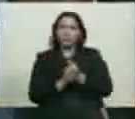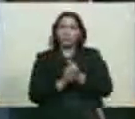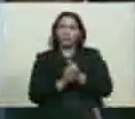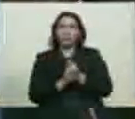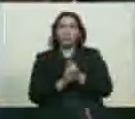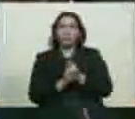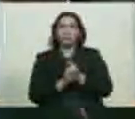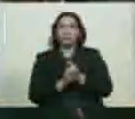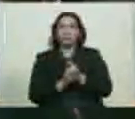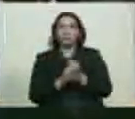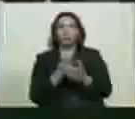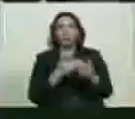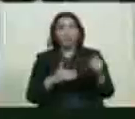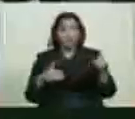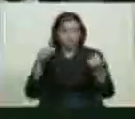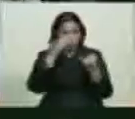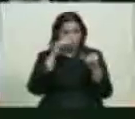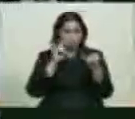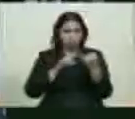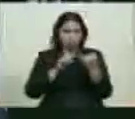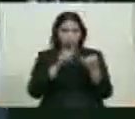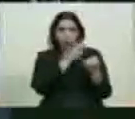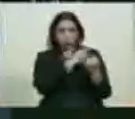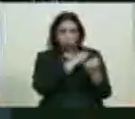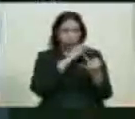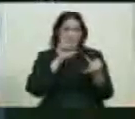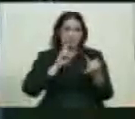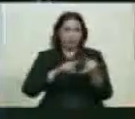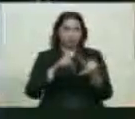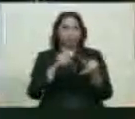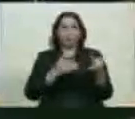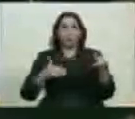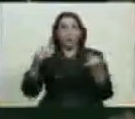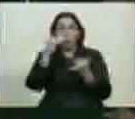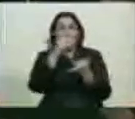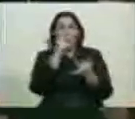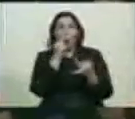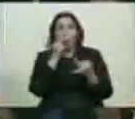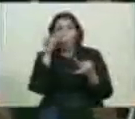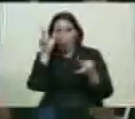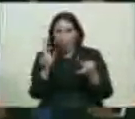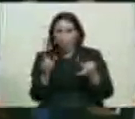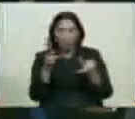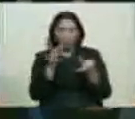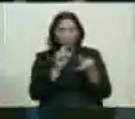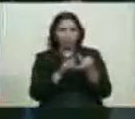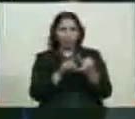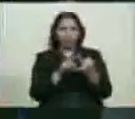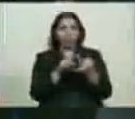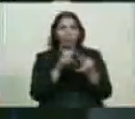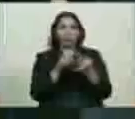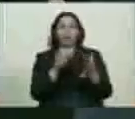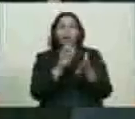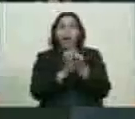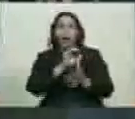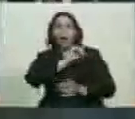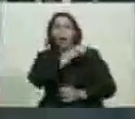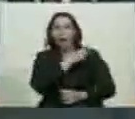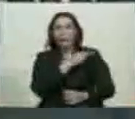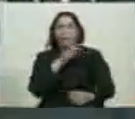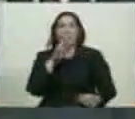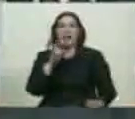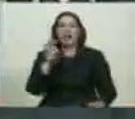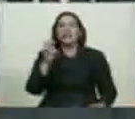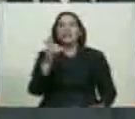Mayor general López Vargas, mayor general Leal Tellería, compañeros jefes de Redi y